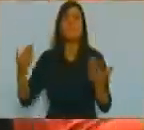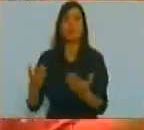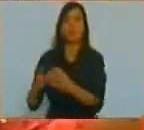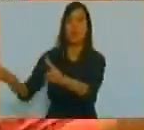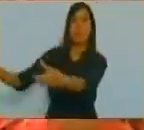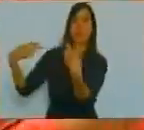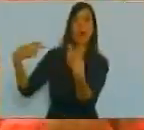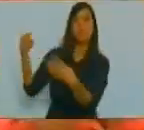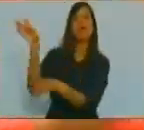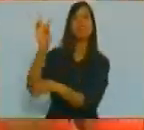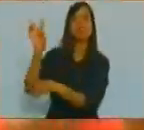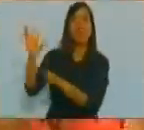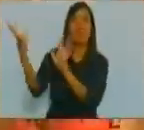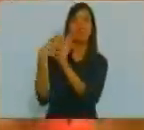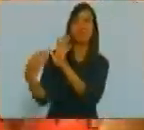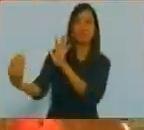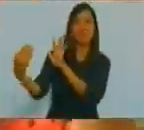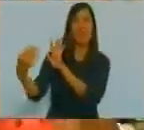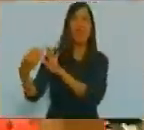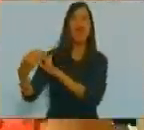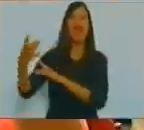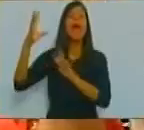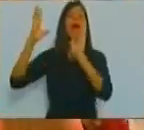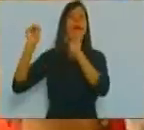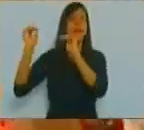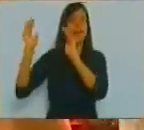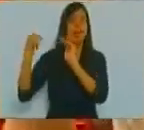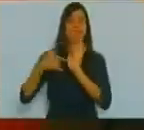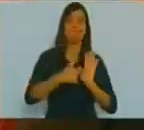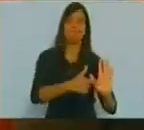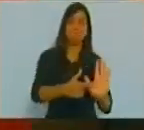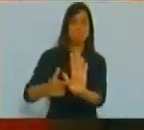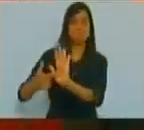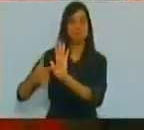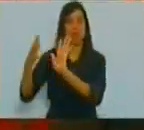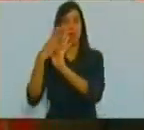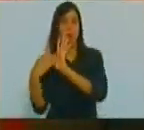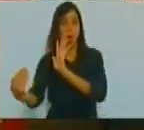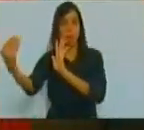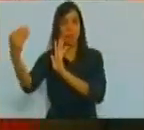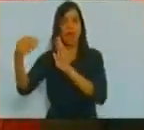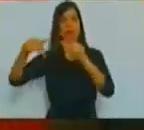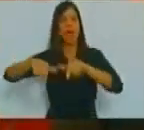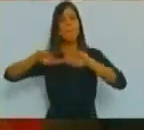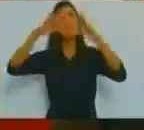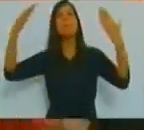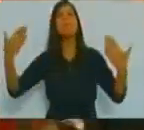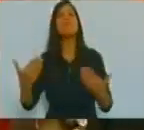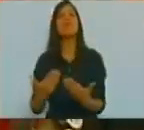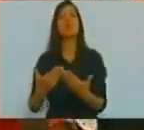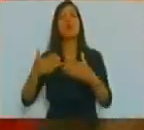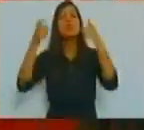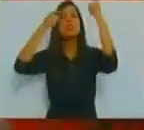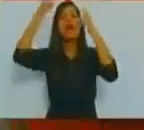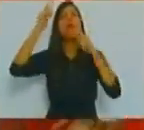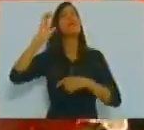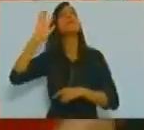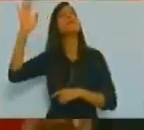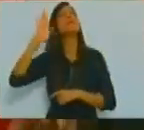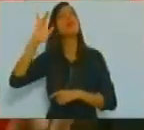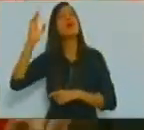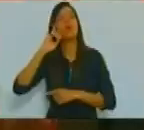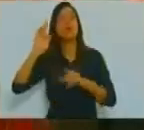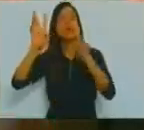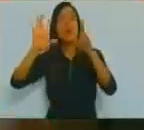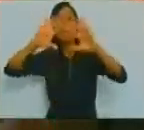la llamarada de la esperanza de que ese mundo nuevo que eso no sabe si es